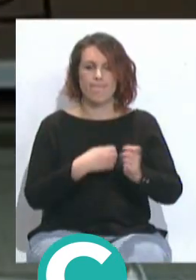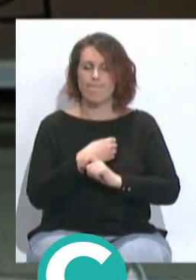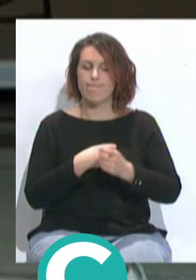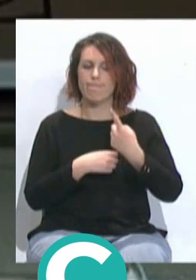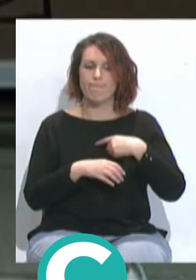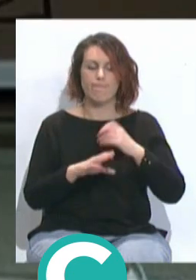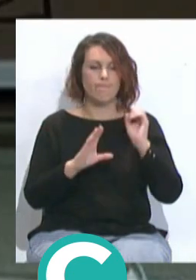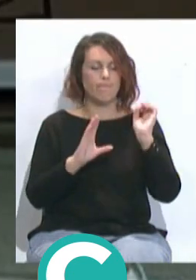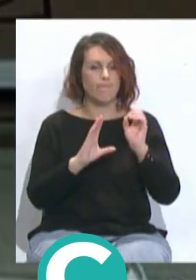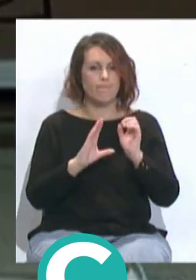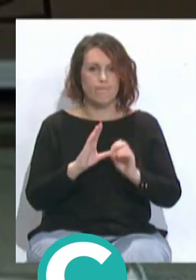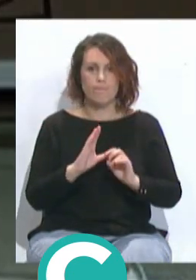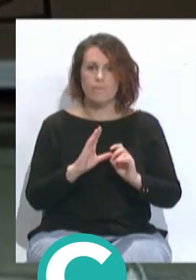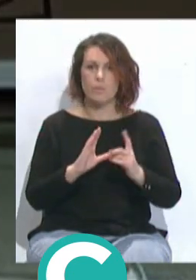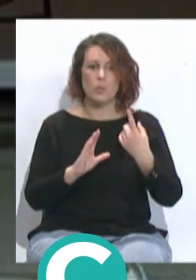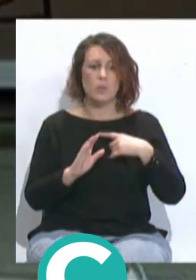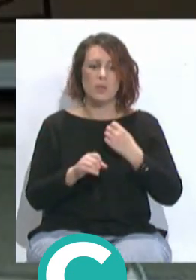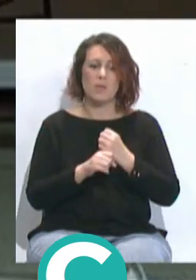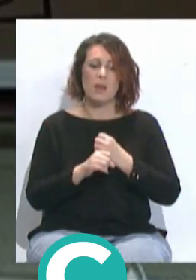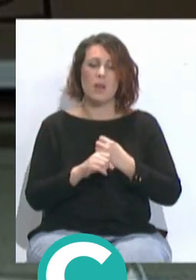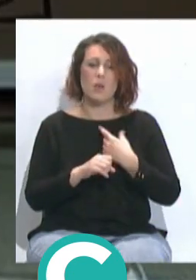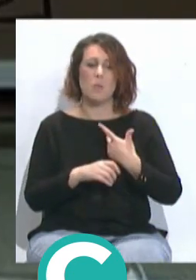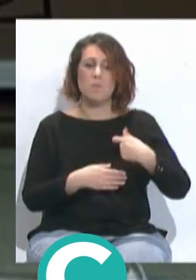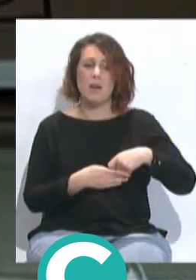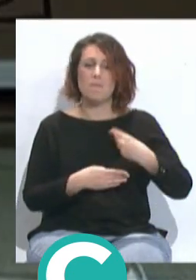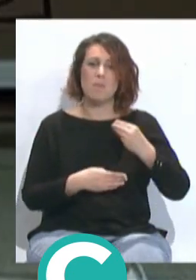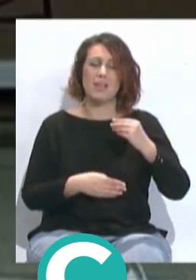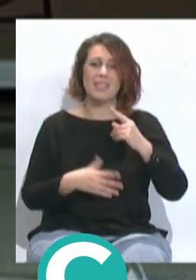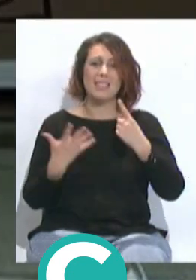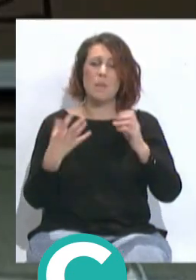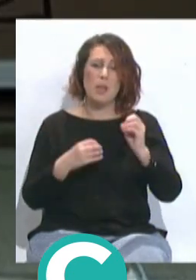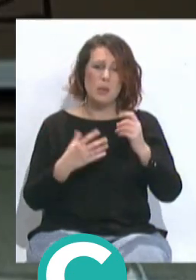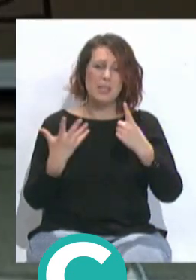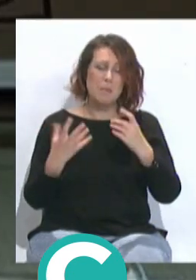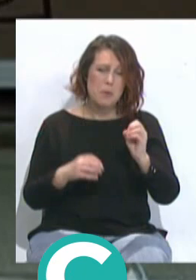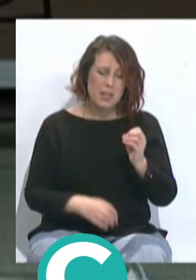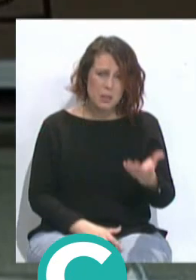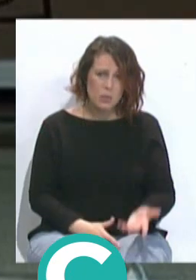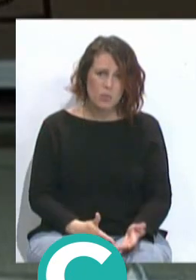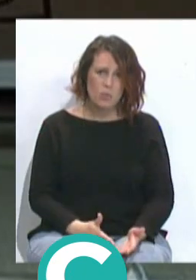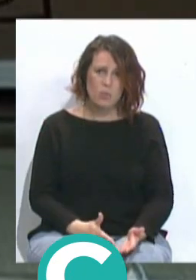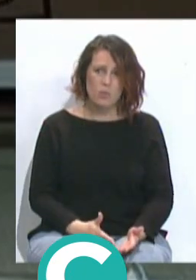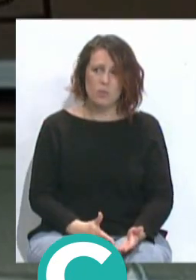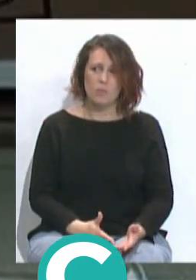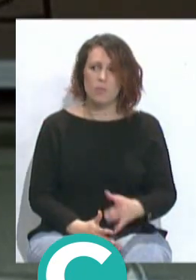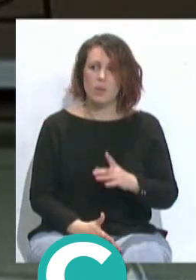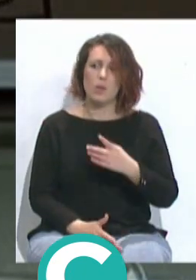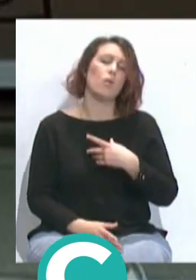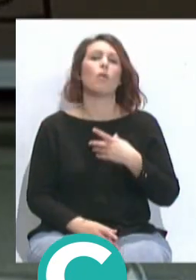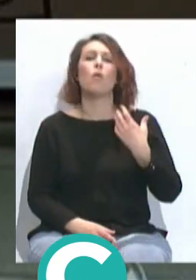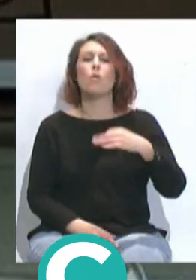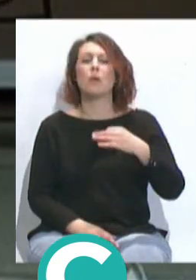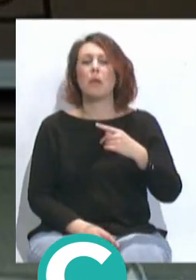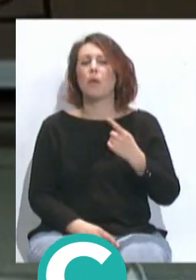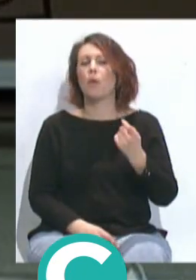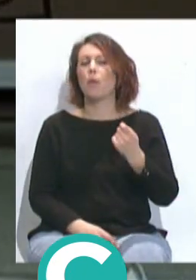tenemos nos han subido nuestro trabajo un 6% el precio un 6% pero solo en la punta del iceberg